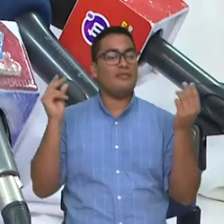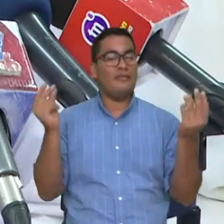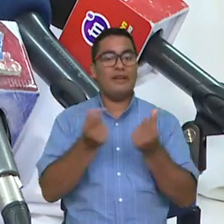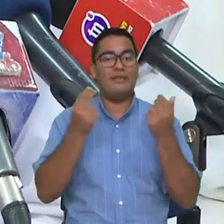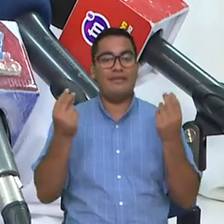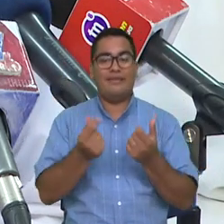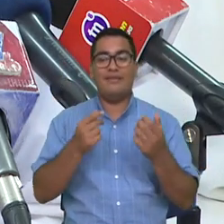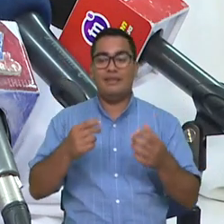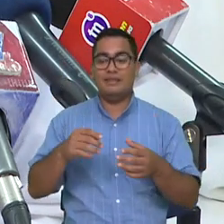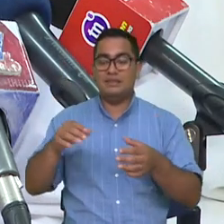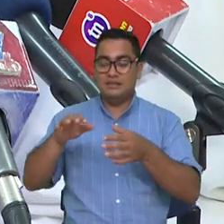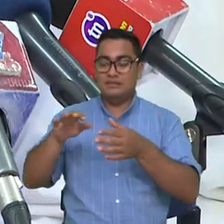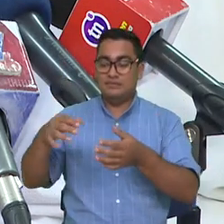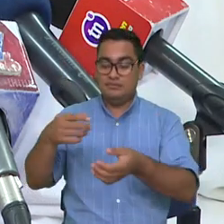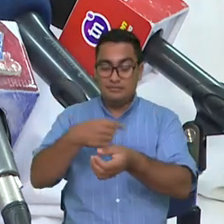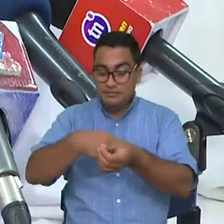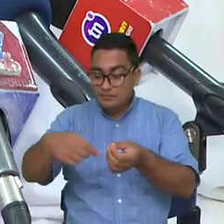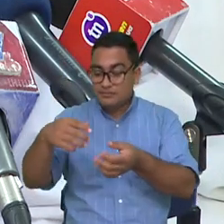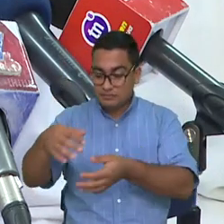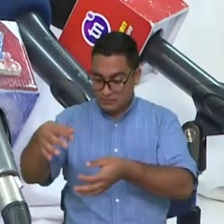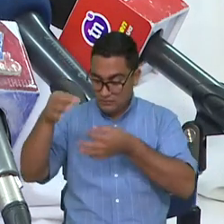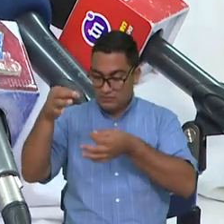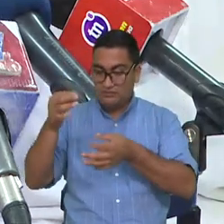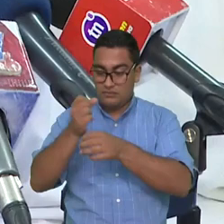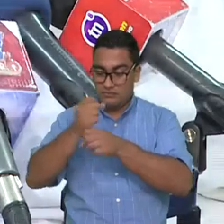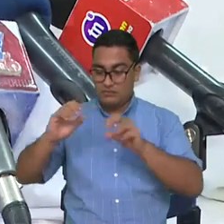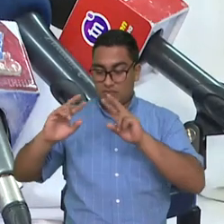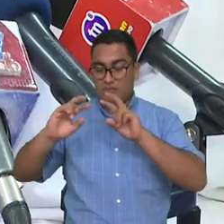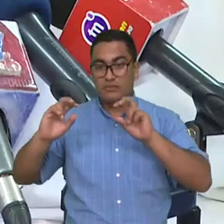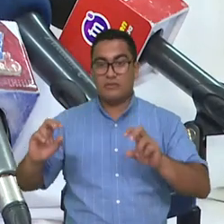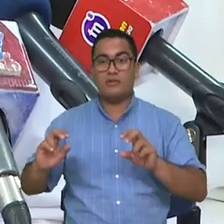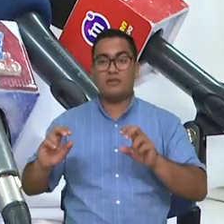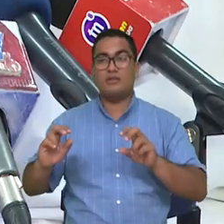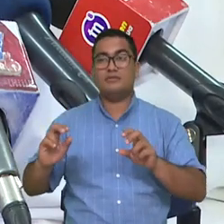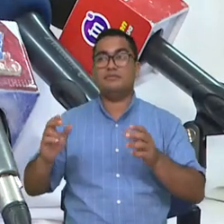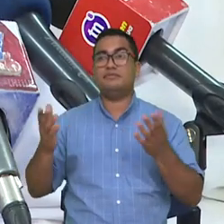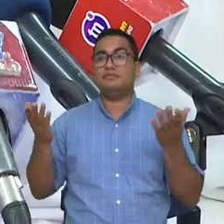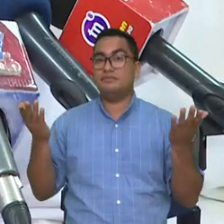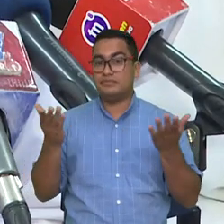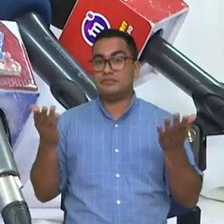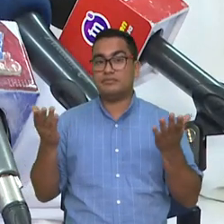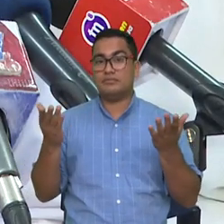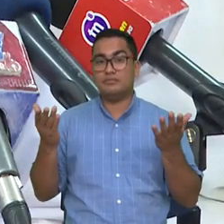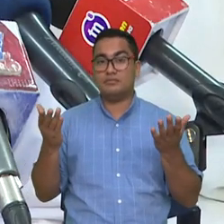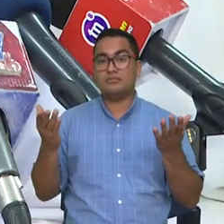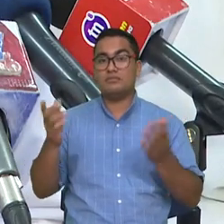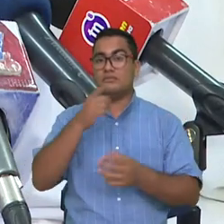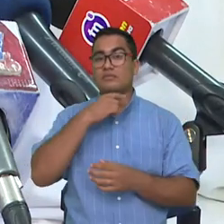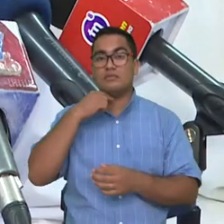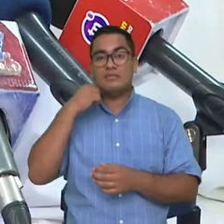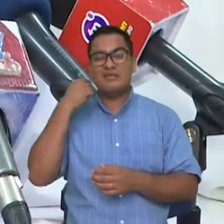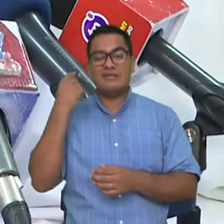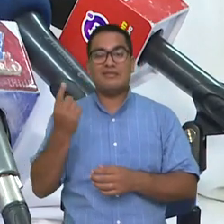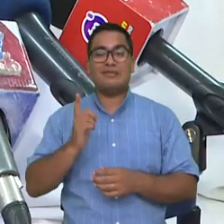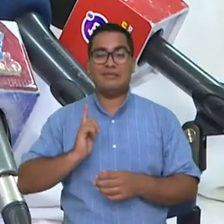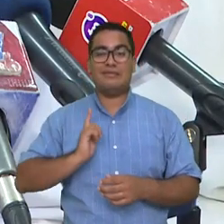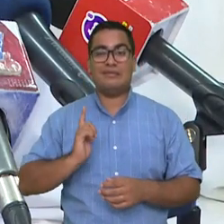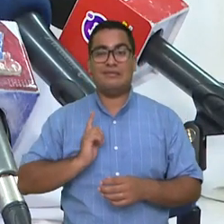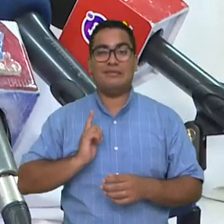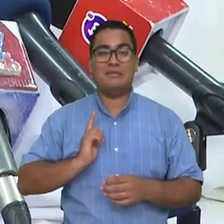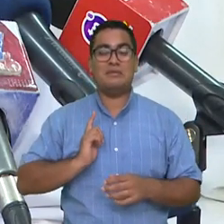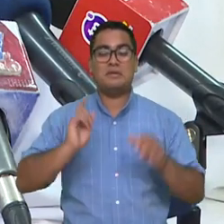inmediatamente la muestra, la cual fue leída en nuestro laboratorio, ¿verdad?, un laboratorio que realmente tenemos todas